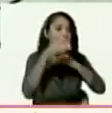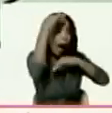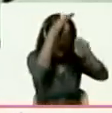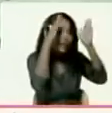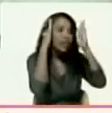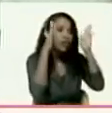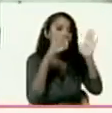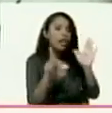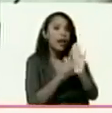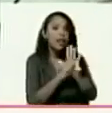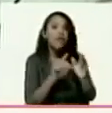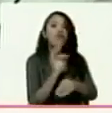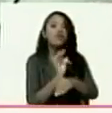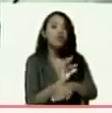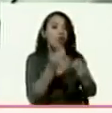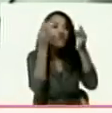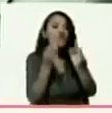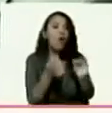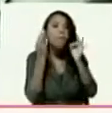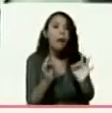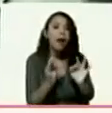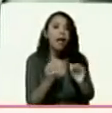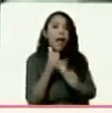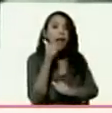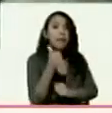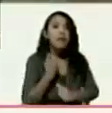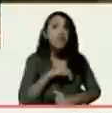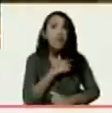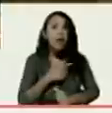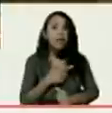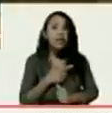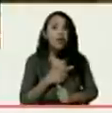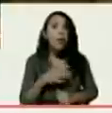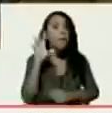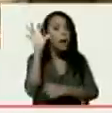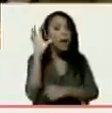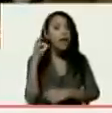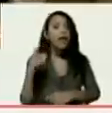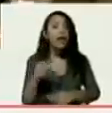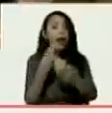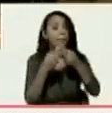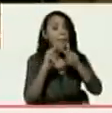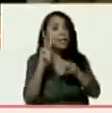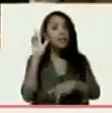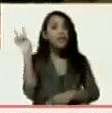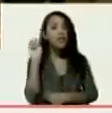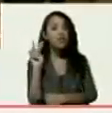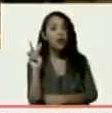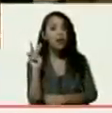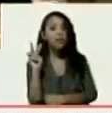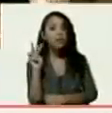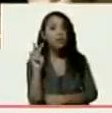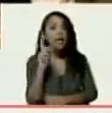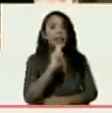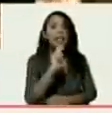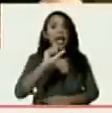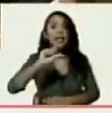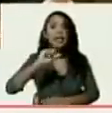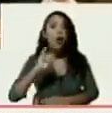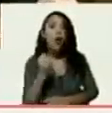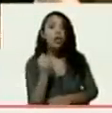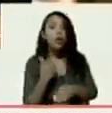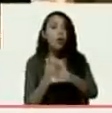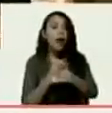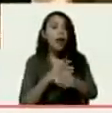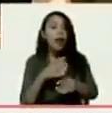y su funcionamiento sea normal por el bien de nuestro país y por la paz de nuestro país. Pero el tema del TCJ es un asunto de la directiva. Quien